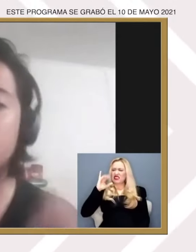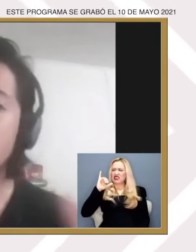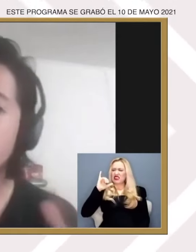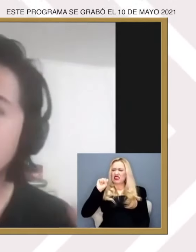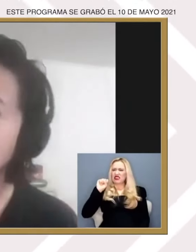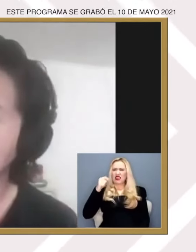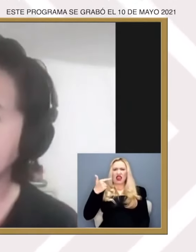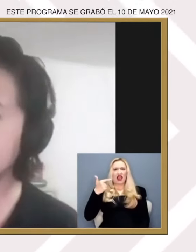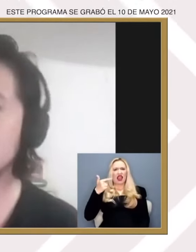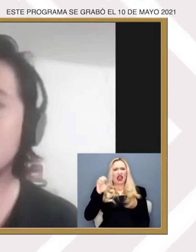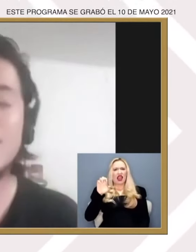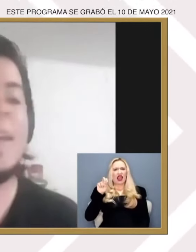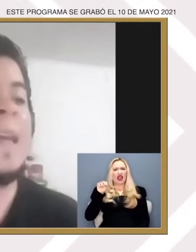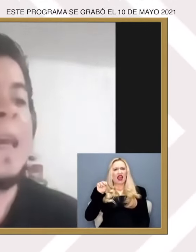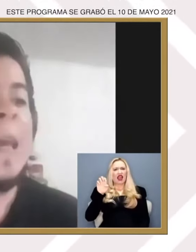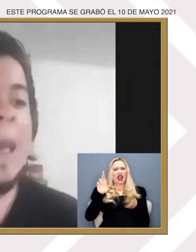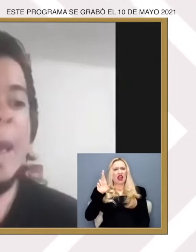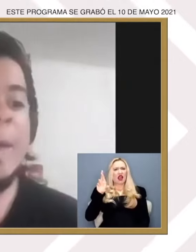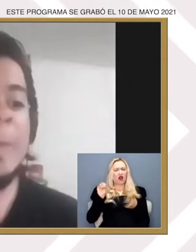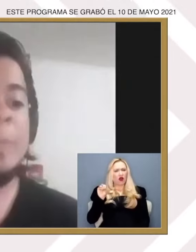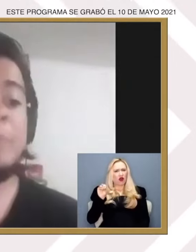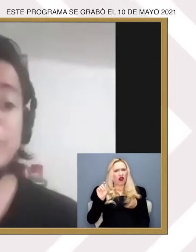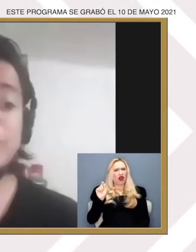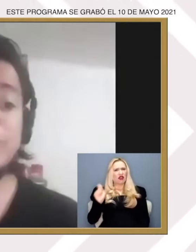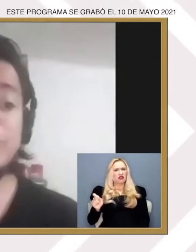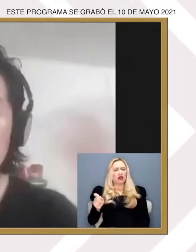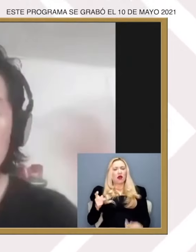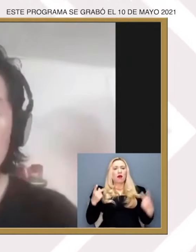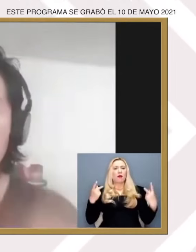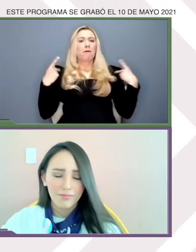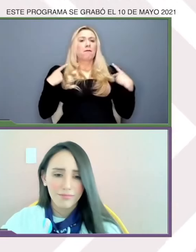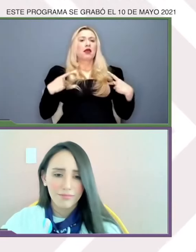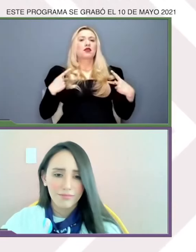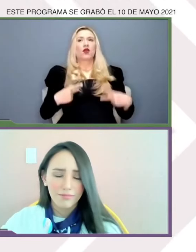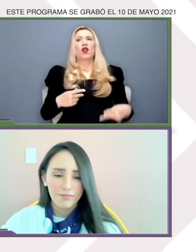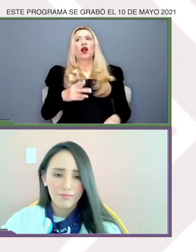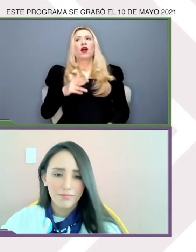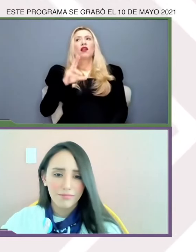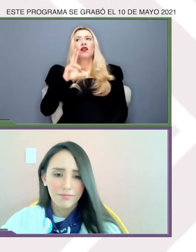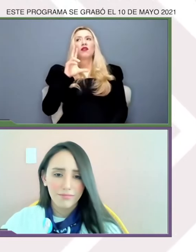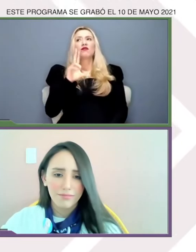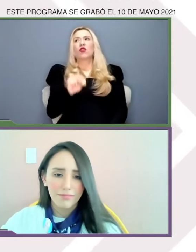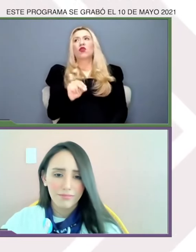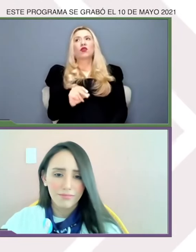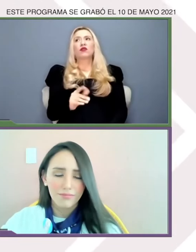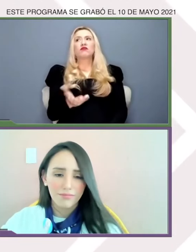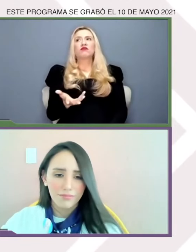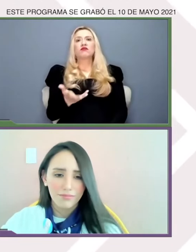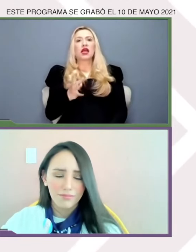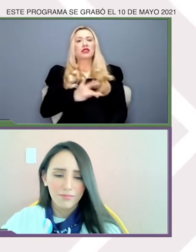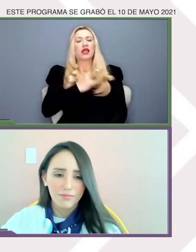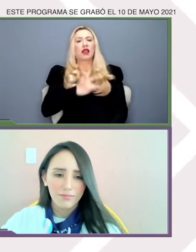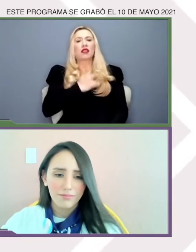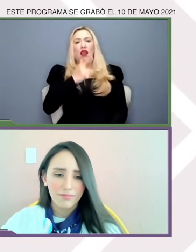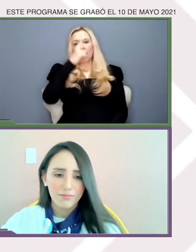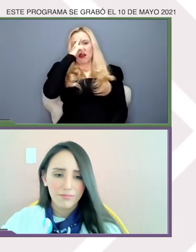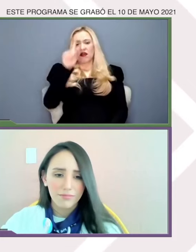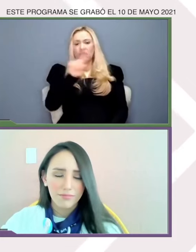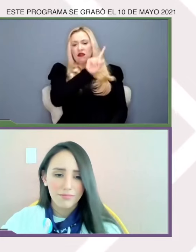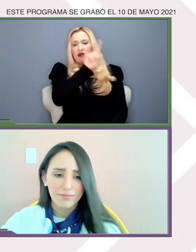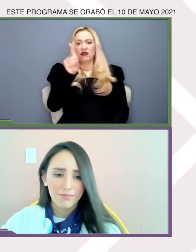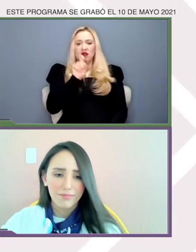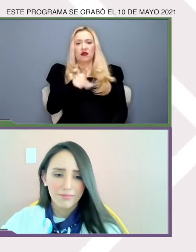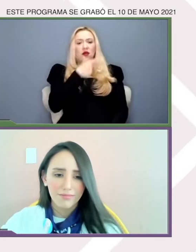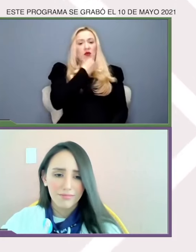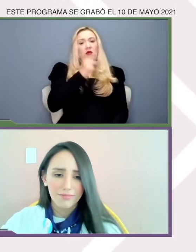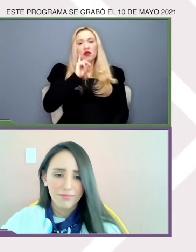una persona que no está. Eh, y bueno, también cambiando un poquito de tema, me gustaría,